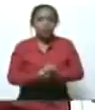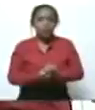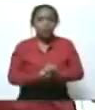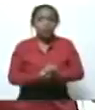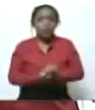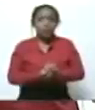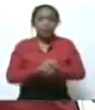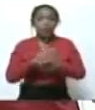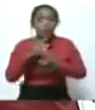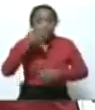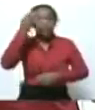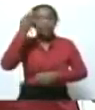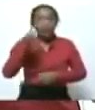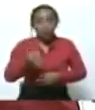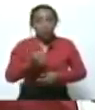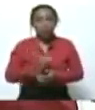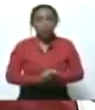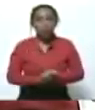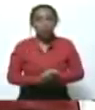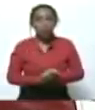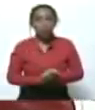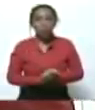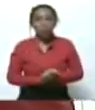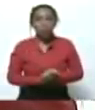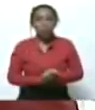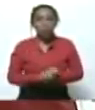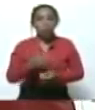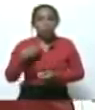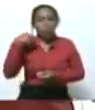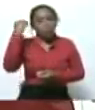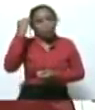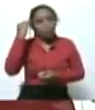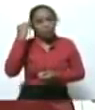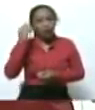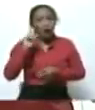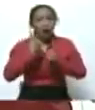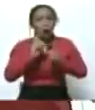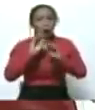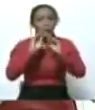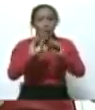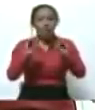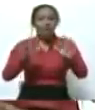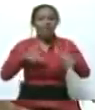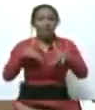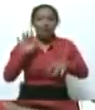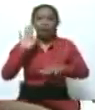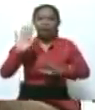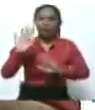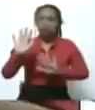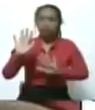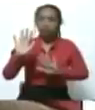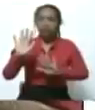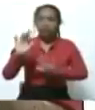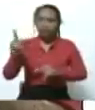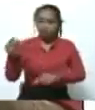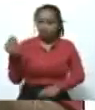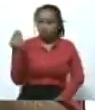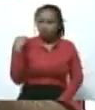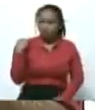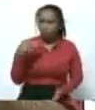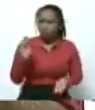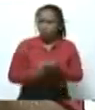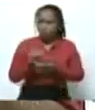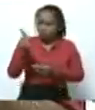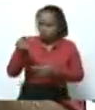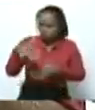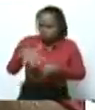que con seguridad, yo me imagino, ¿no?, que los convocan a hechos de violencia y le dicen, ya va, me vas a convocar a mí otra vez, ¿y dónde estabas